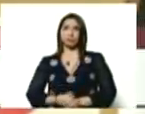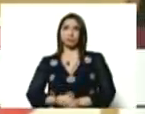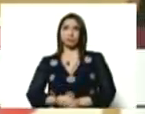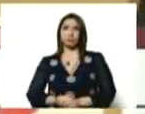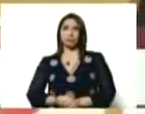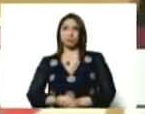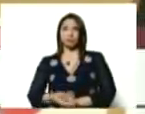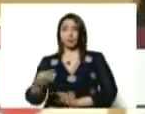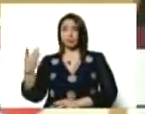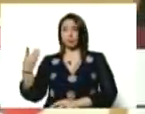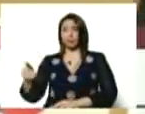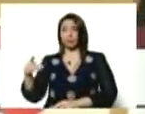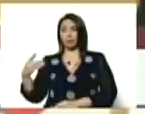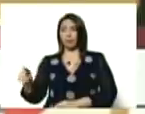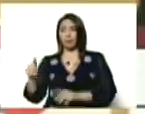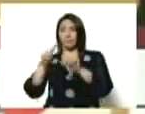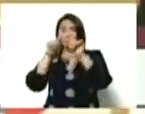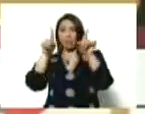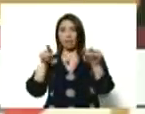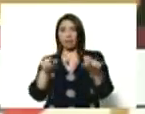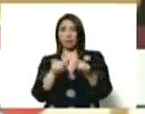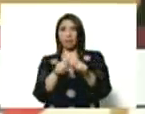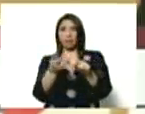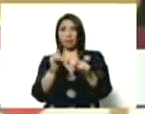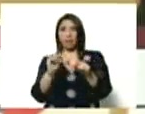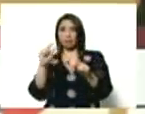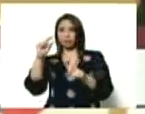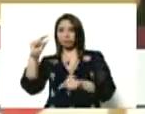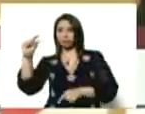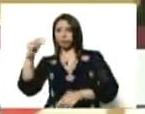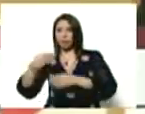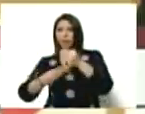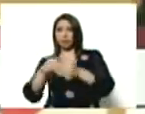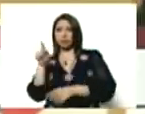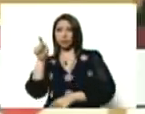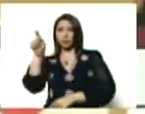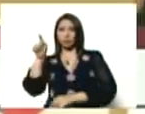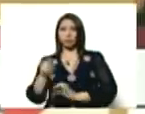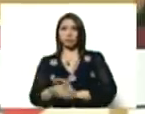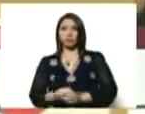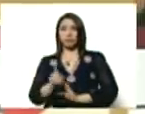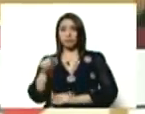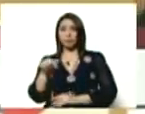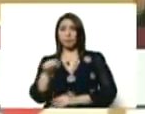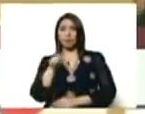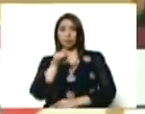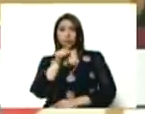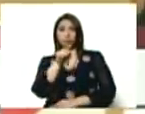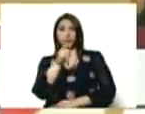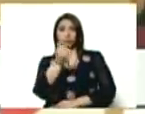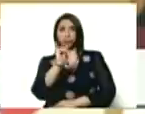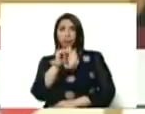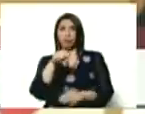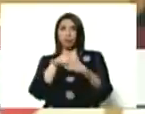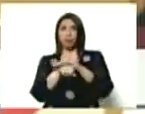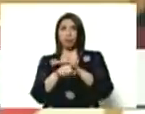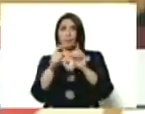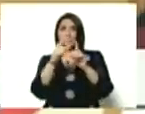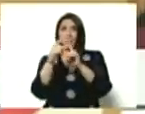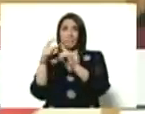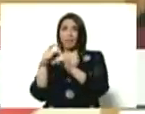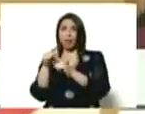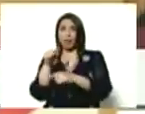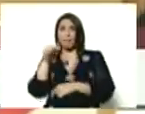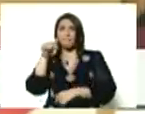la derecha de la pantalla aparece la selección hecha por el elector, y en la parte central se encuentra la palabra